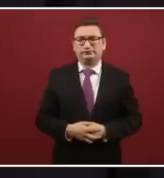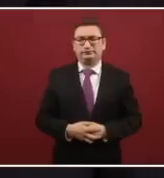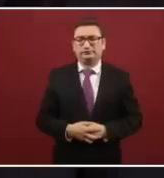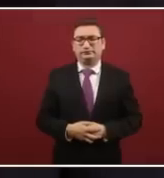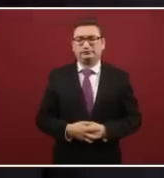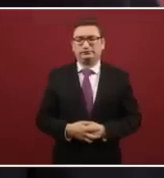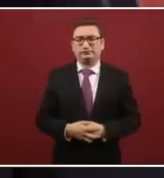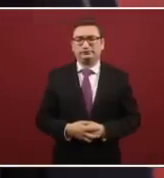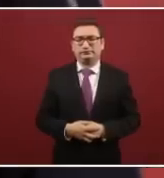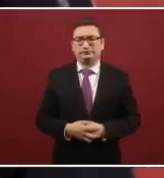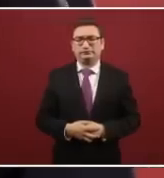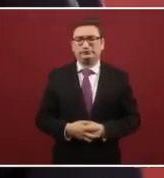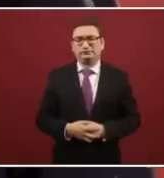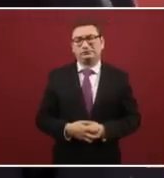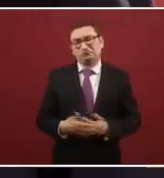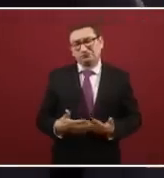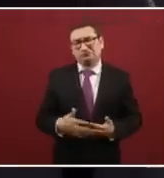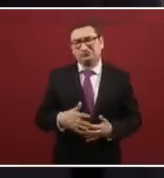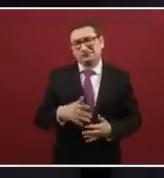más trabajo.